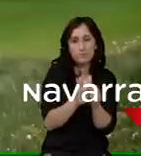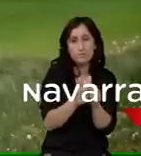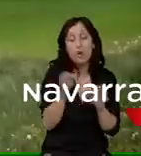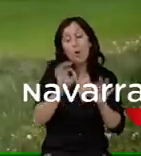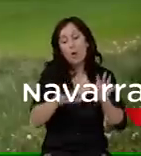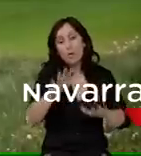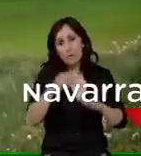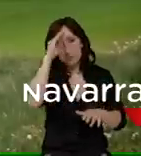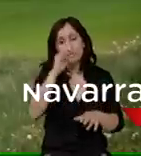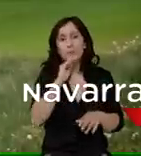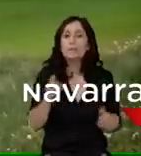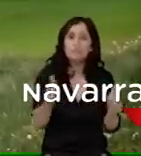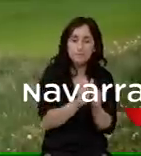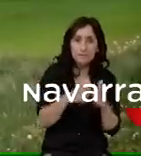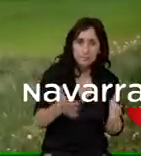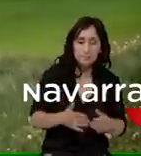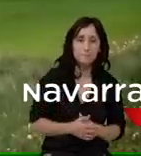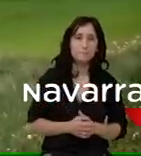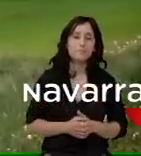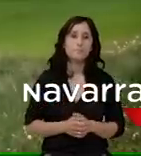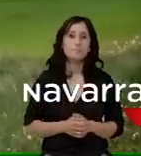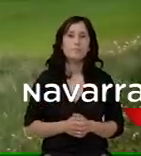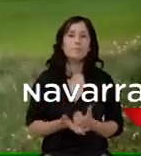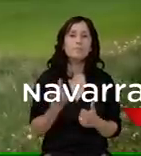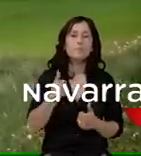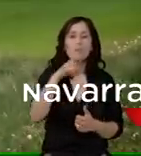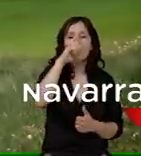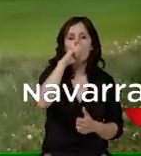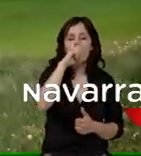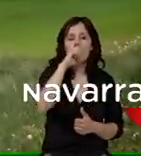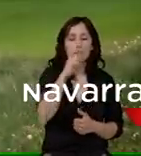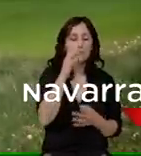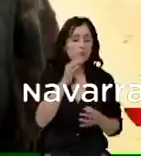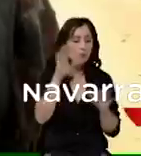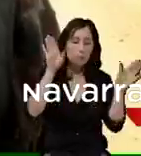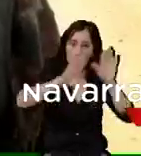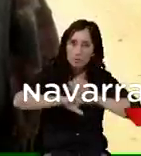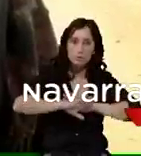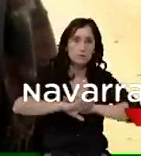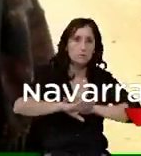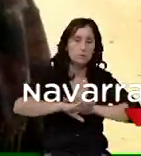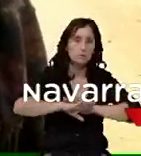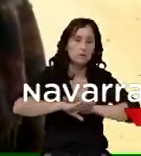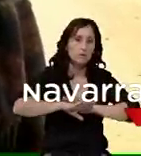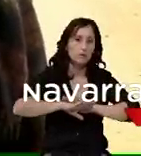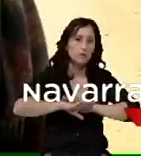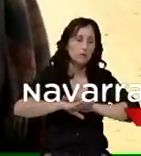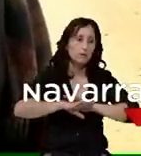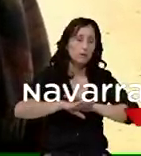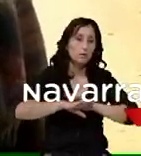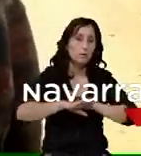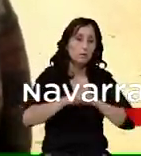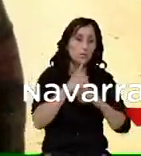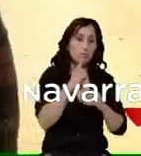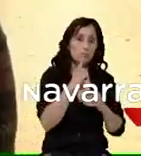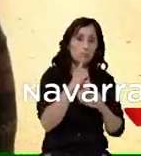padre algunas veces también. Entonces, yo los recuerdos que tengo era la noche. La noche, porque uno trabajaba por de